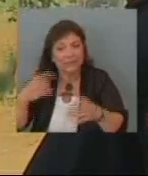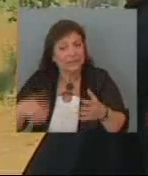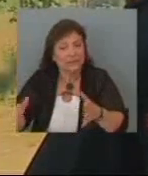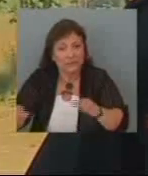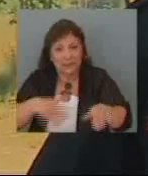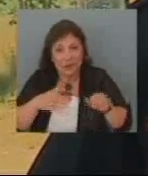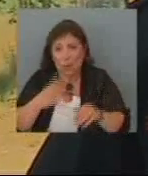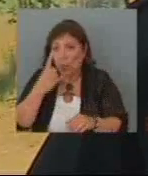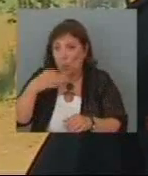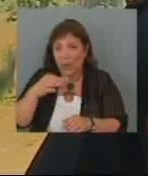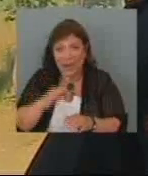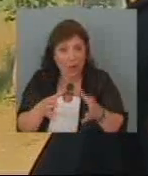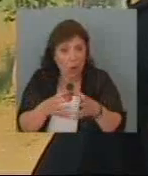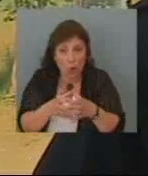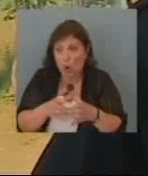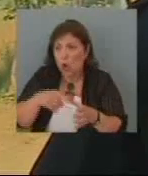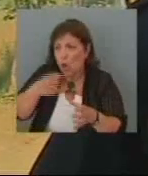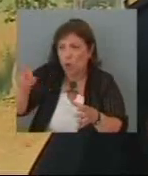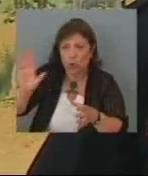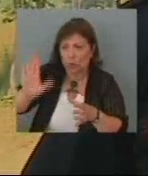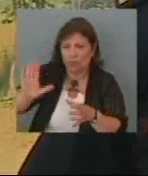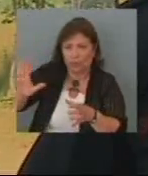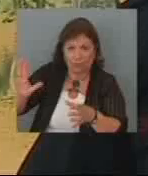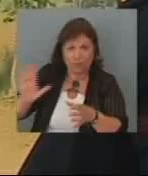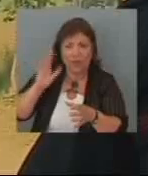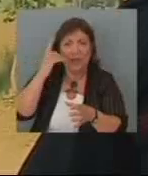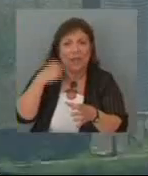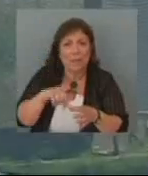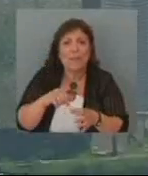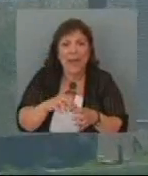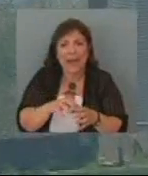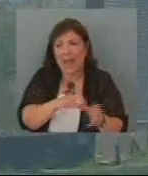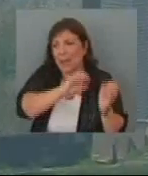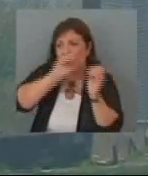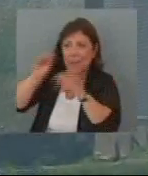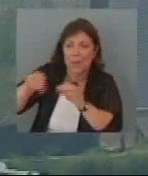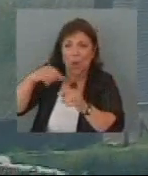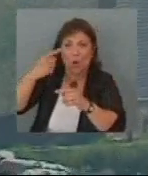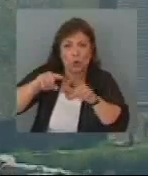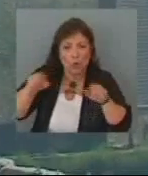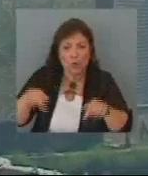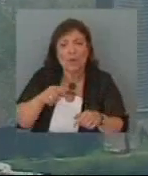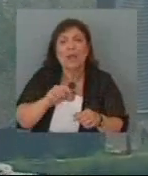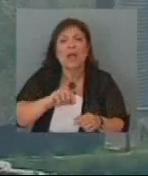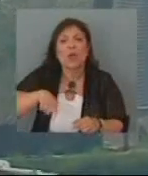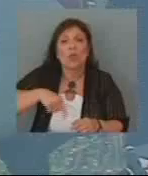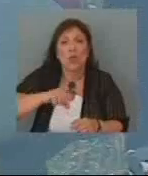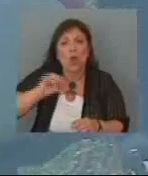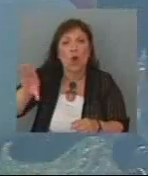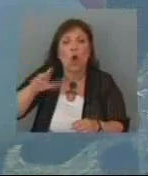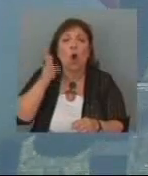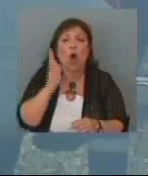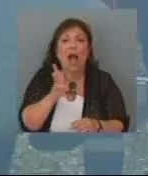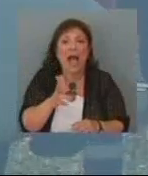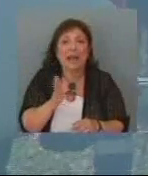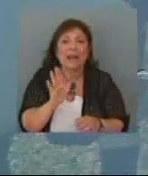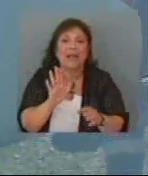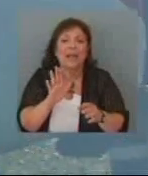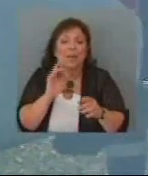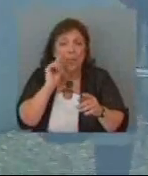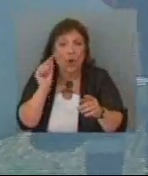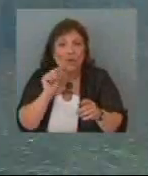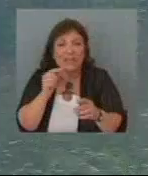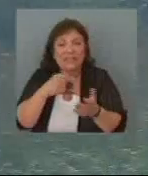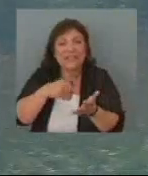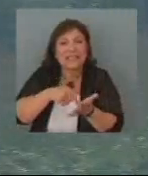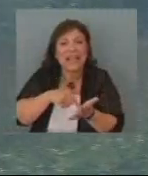lo único dentro de la colonia que se efectuó la evacuación para otro módulo. Los internos fueron derivados a un hogar alternativo, un